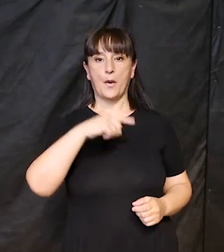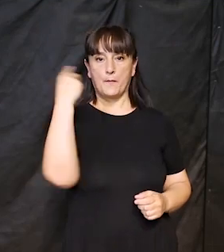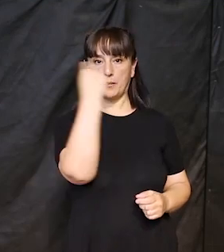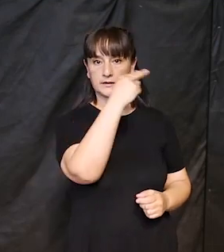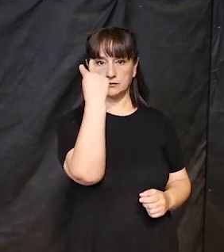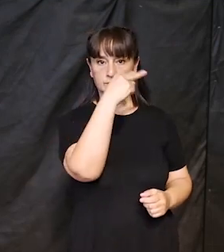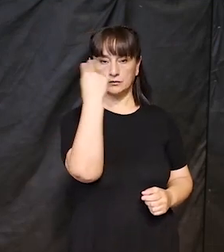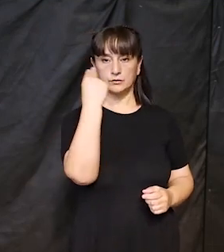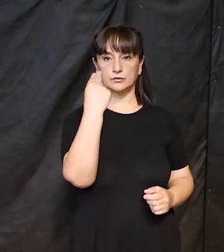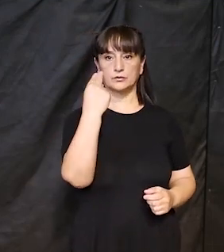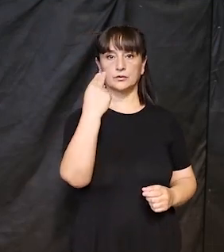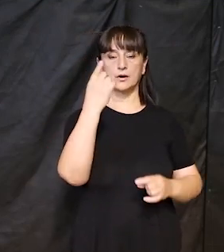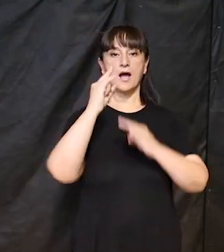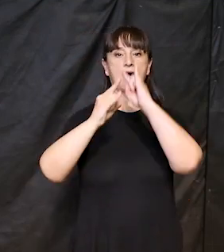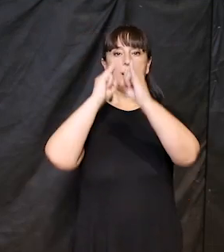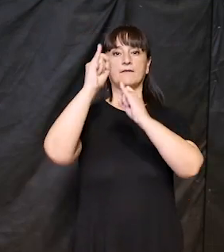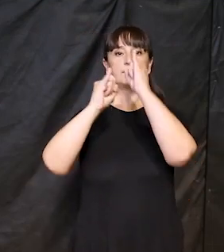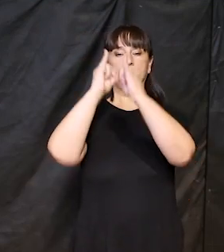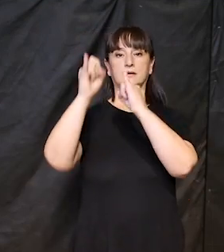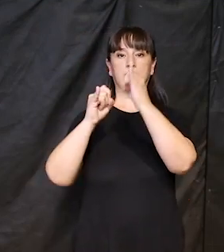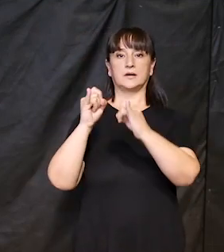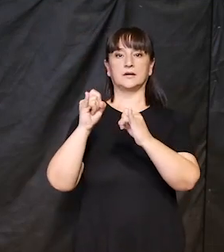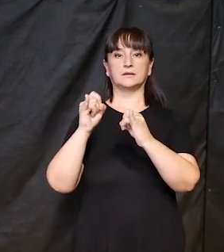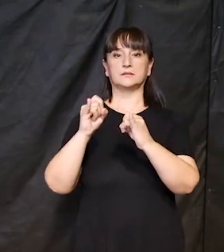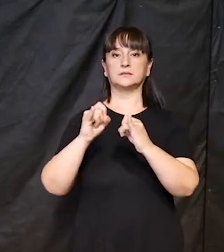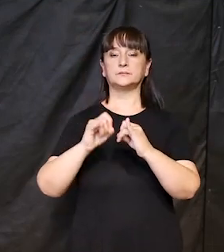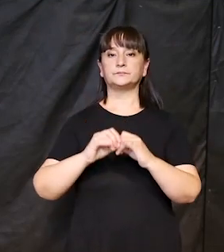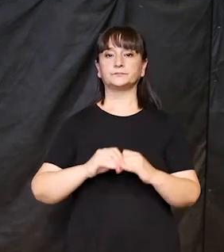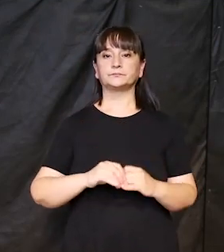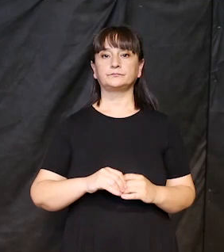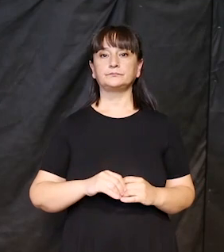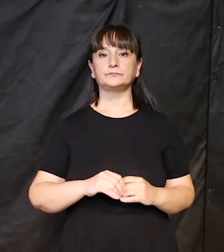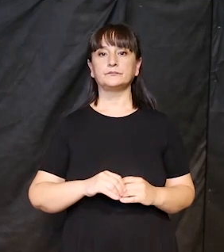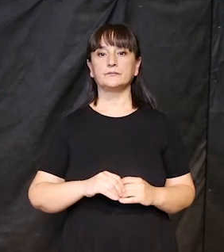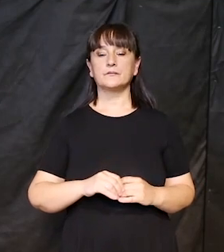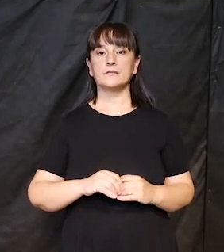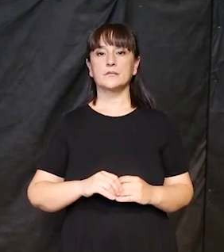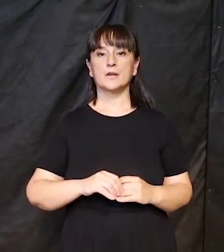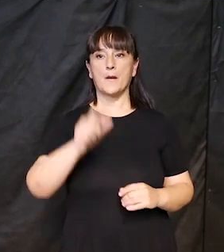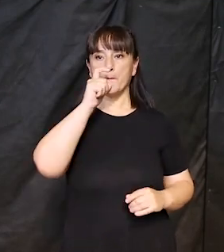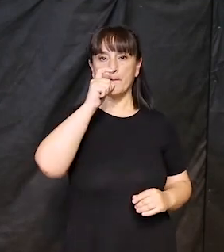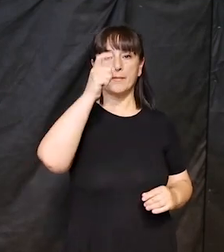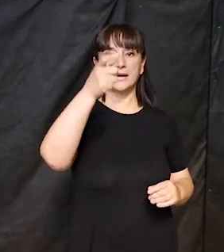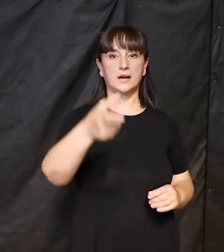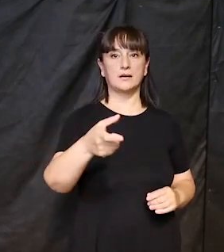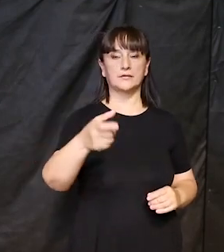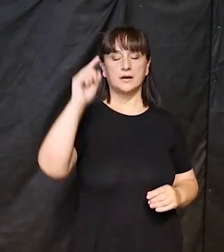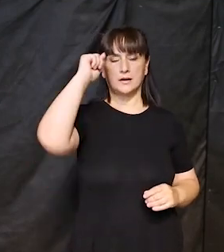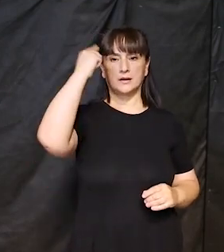agenda de dios y eso tenemos que saber que es posible si podemos creerle a dios y tomar